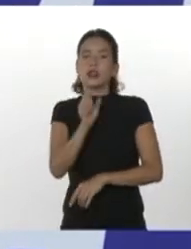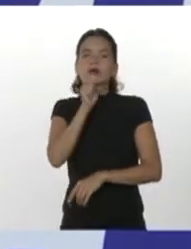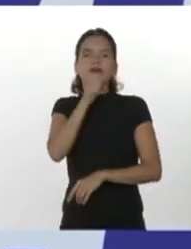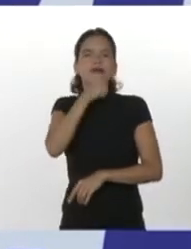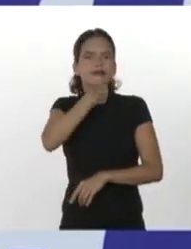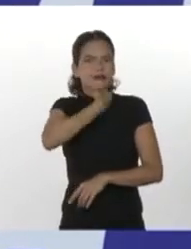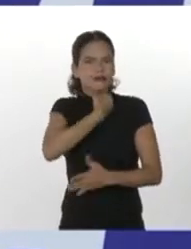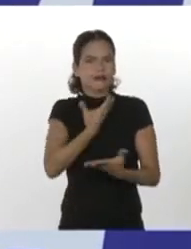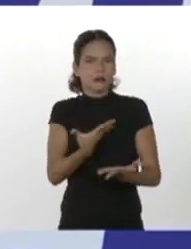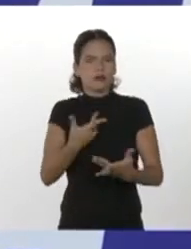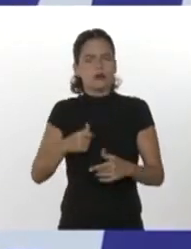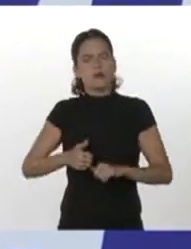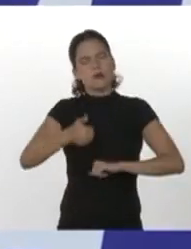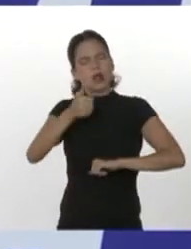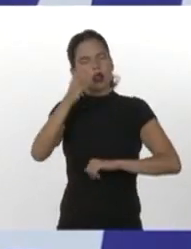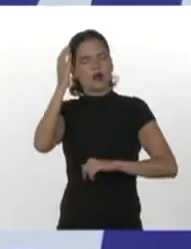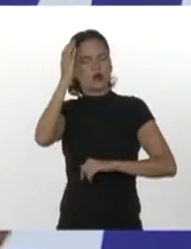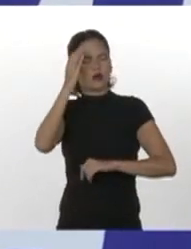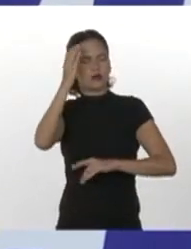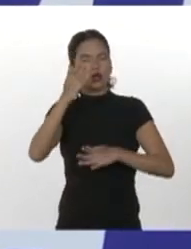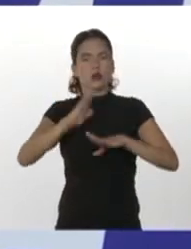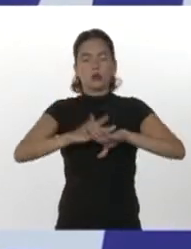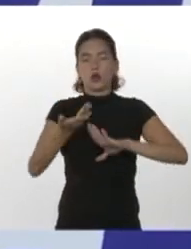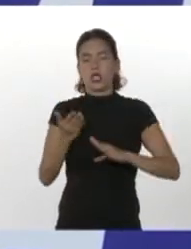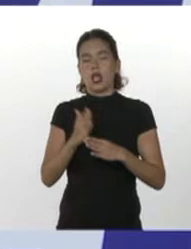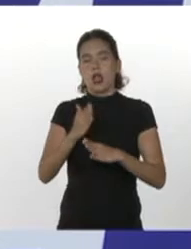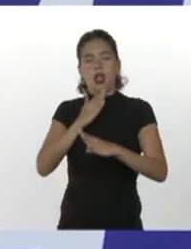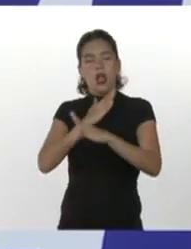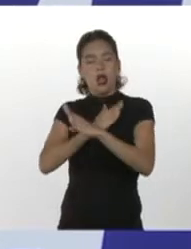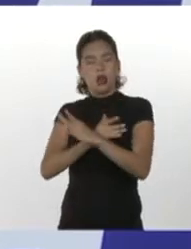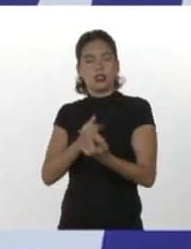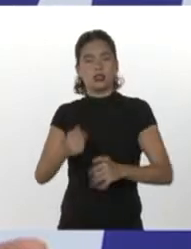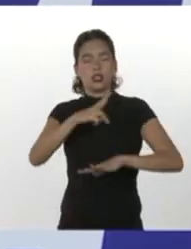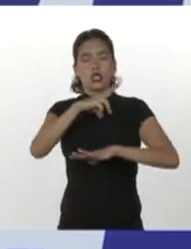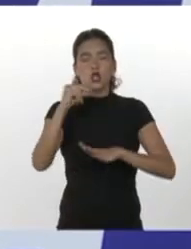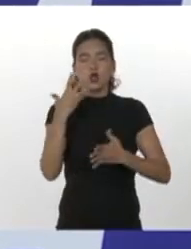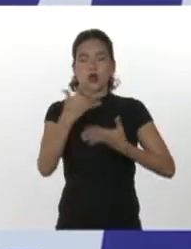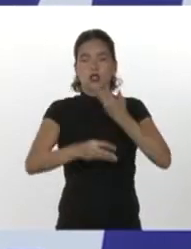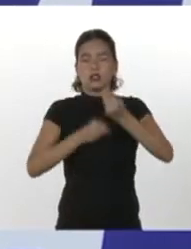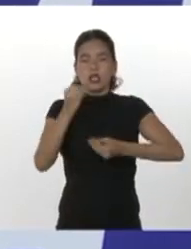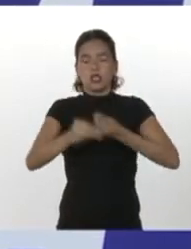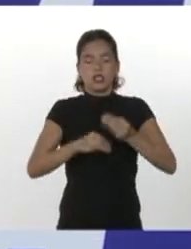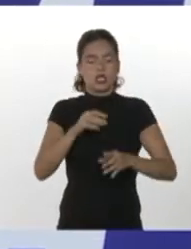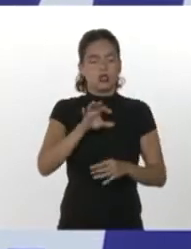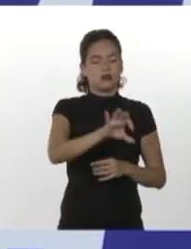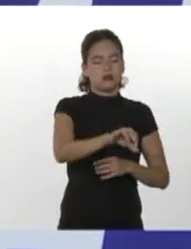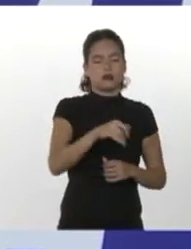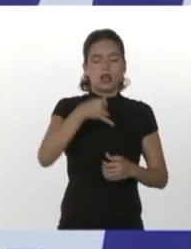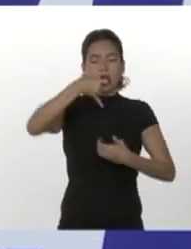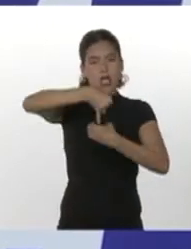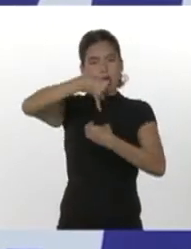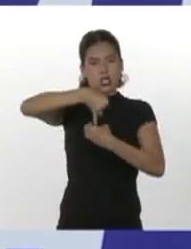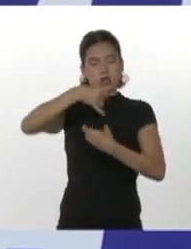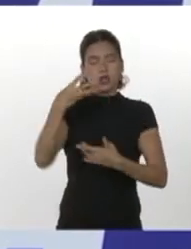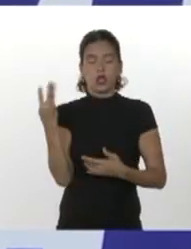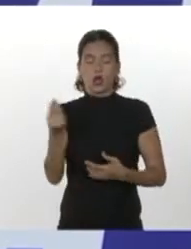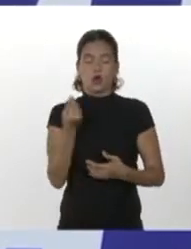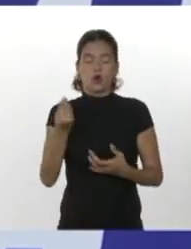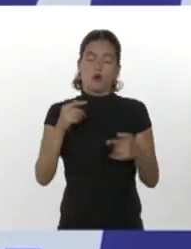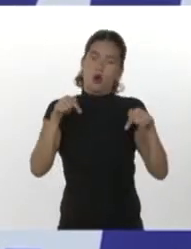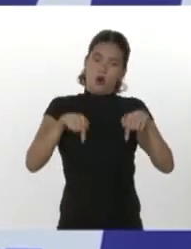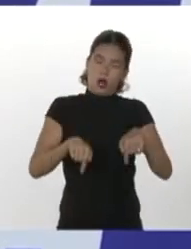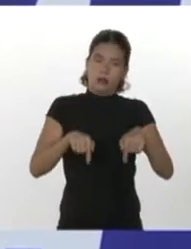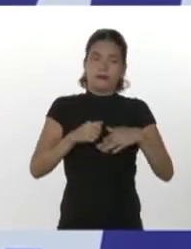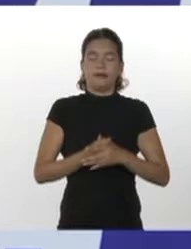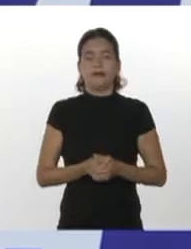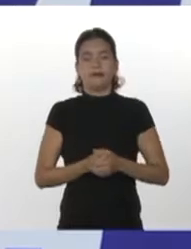que tenía más conocimientos, porque anteriormente no se hacían elecciones como en la